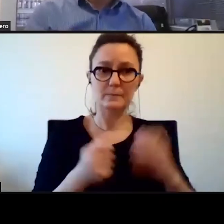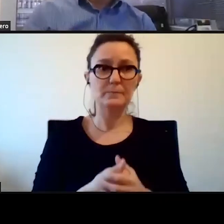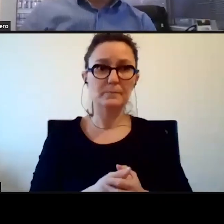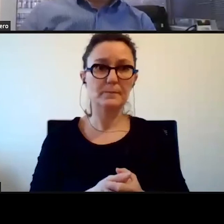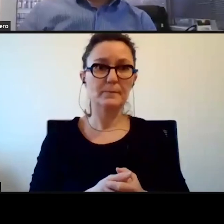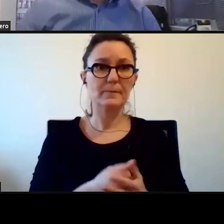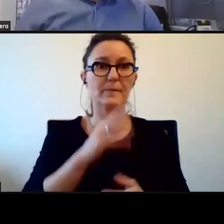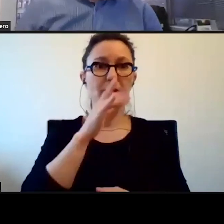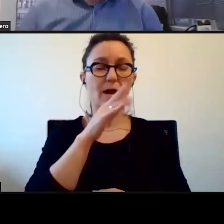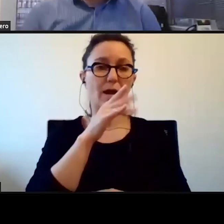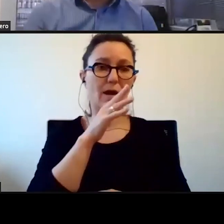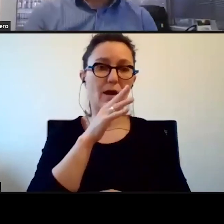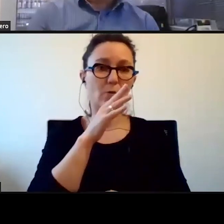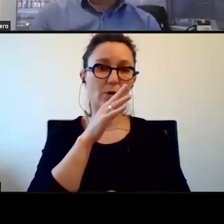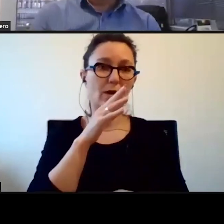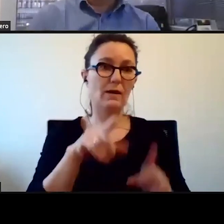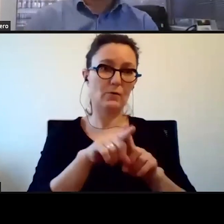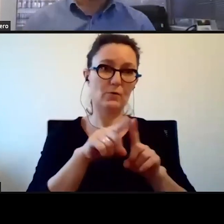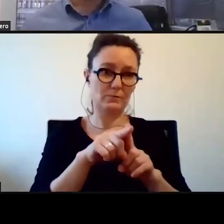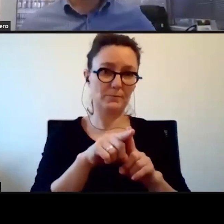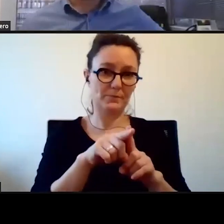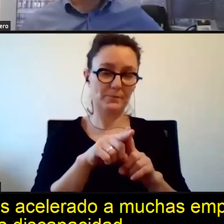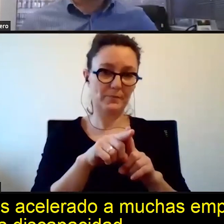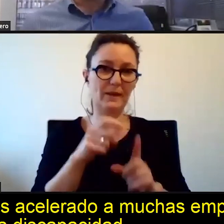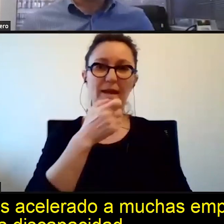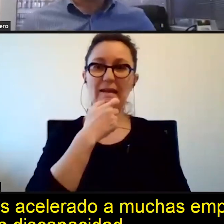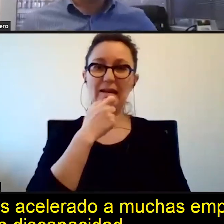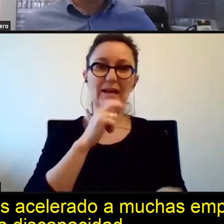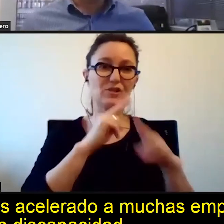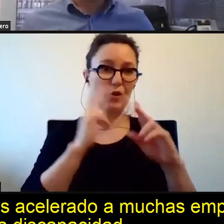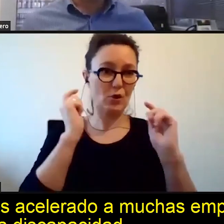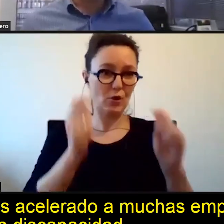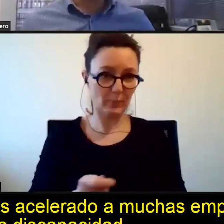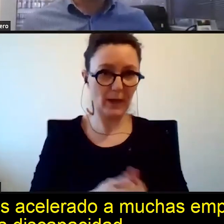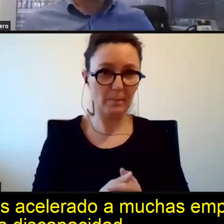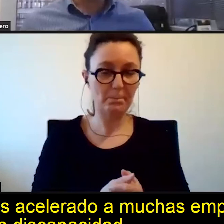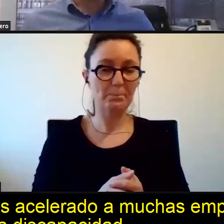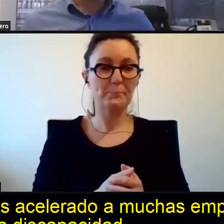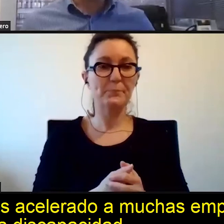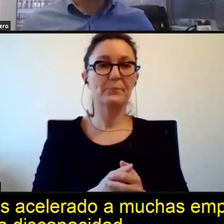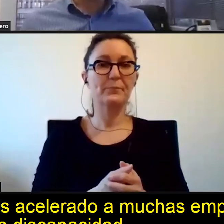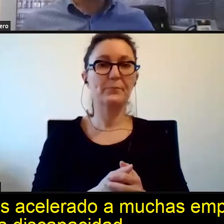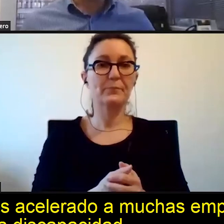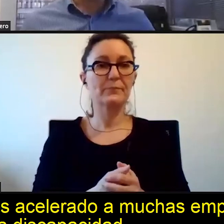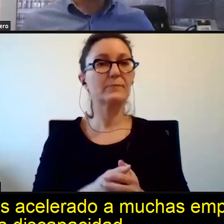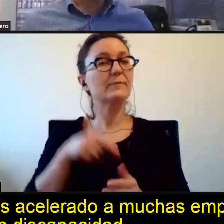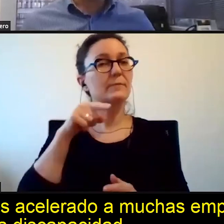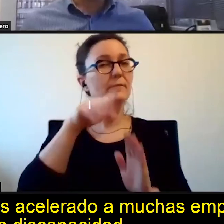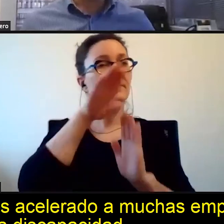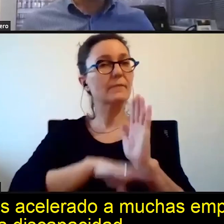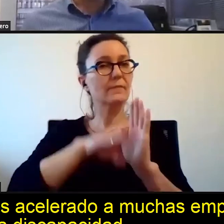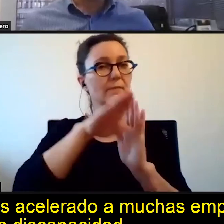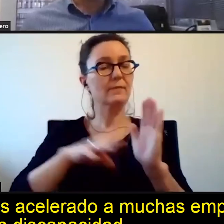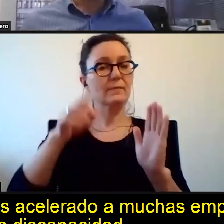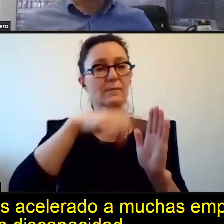le llamáis... Health antes, ahora Health and Care. Health and Care, ok. Bueno, pues en ese programa habéis